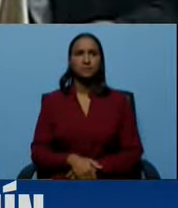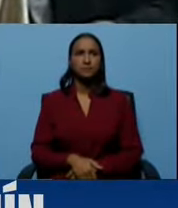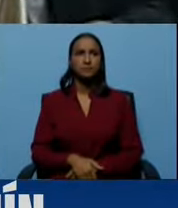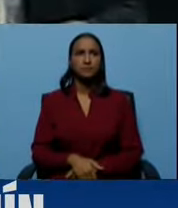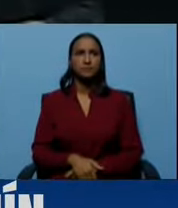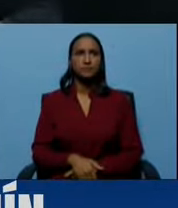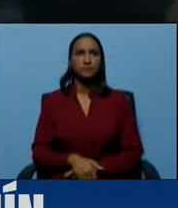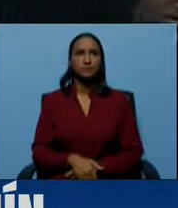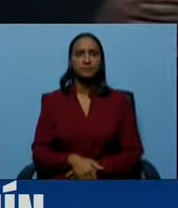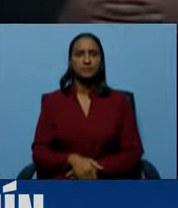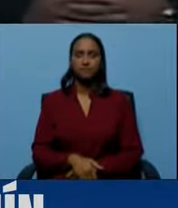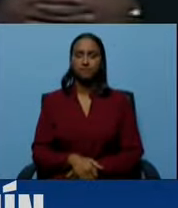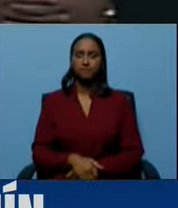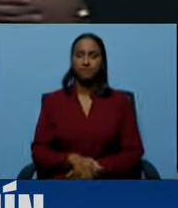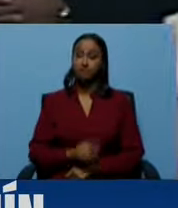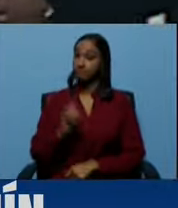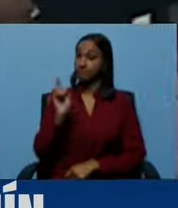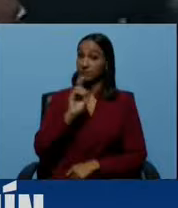Que no se olvide,